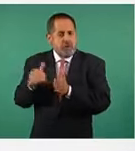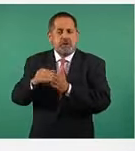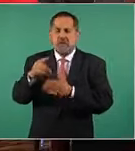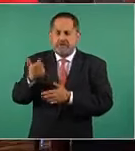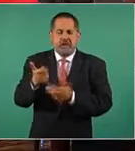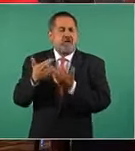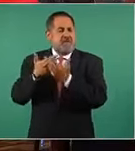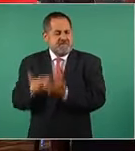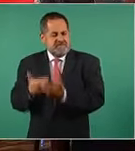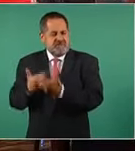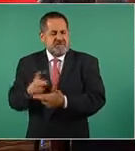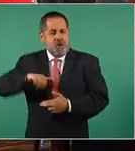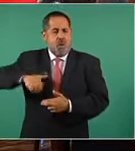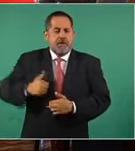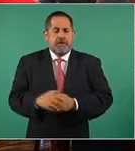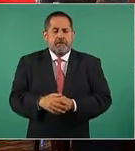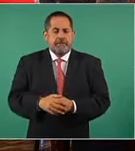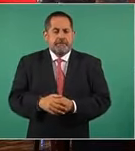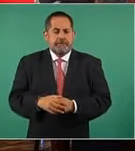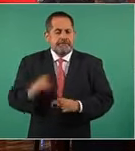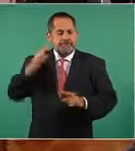pesos.